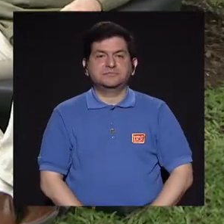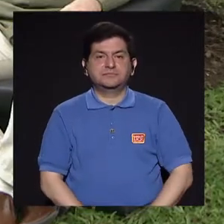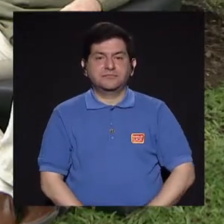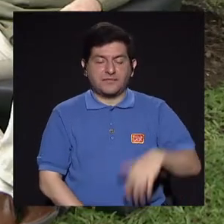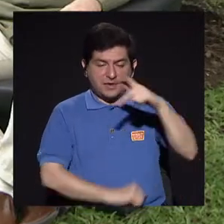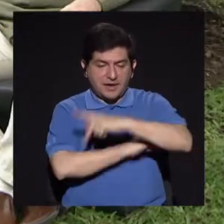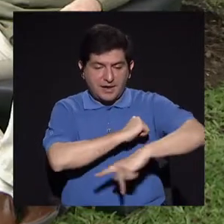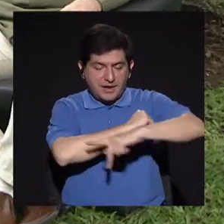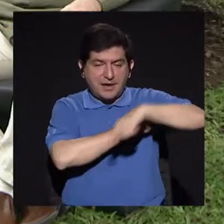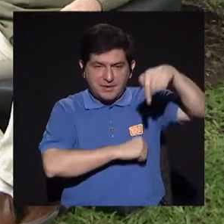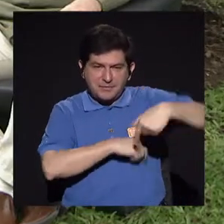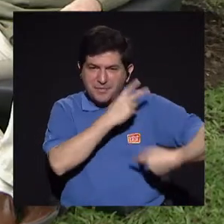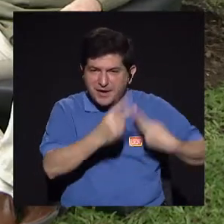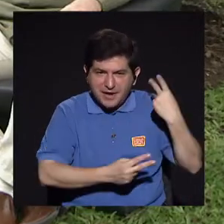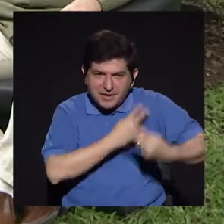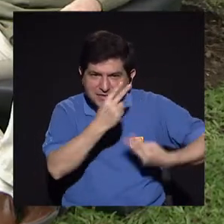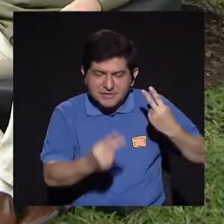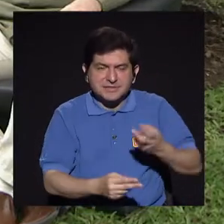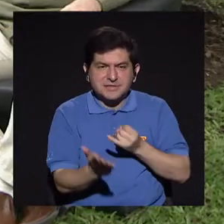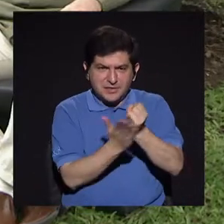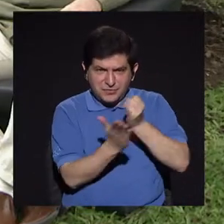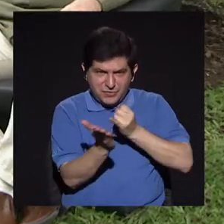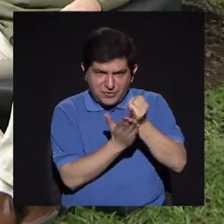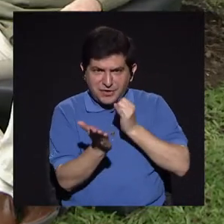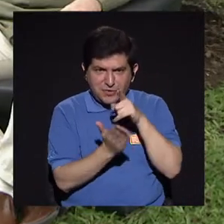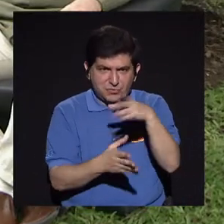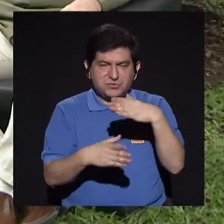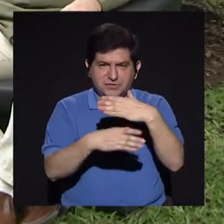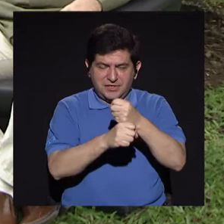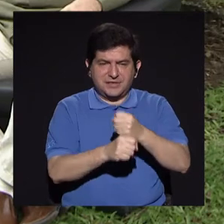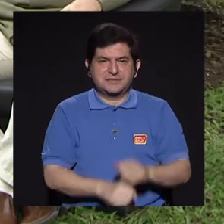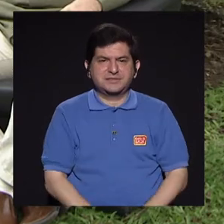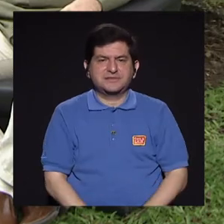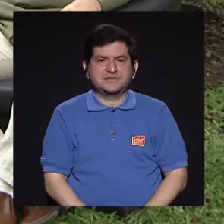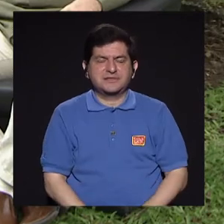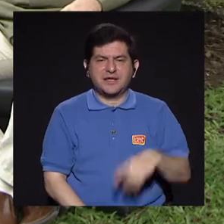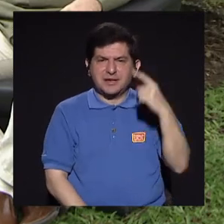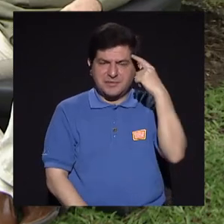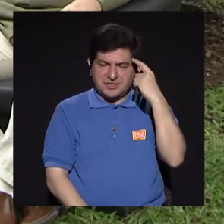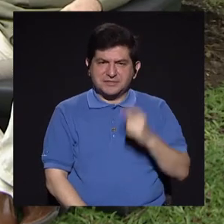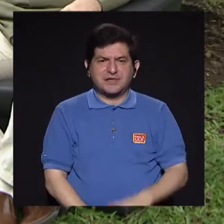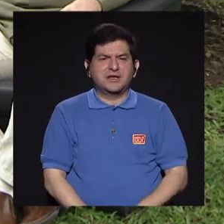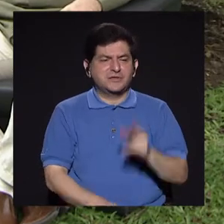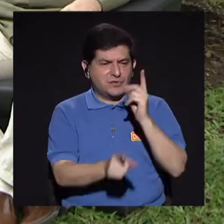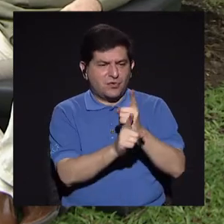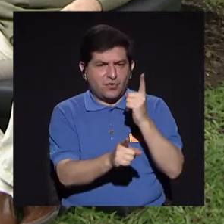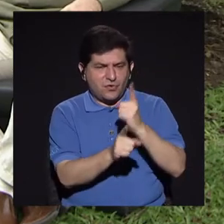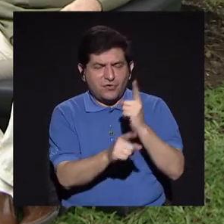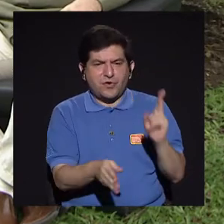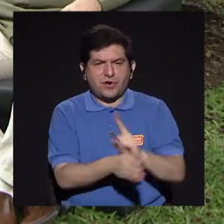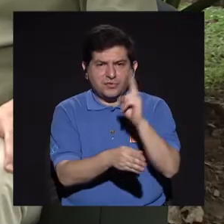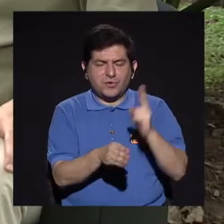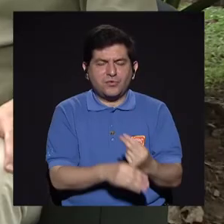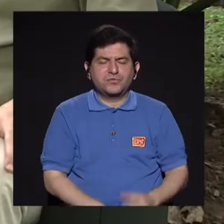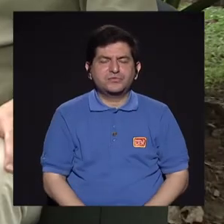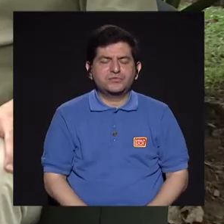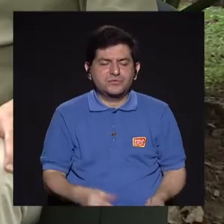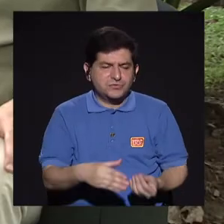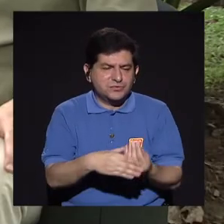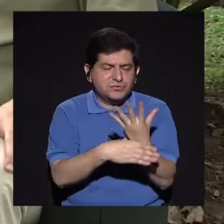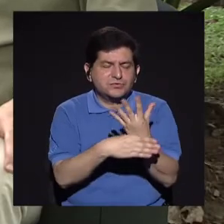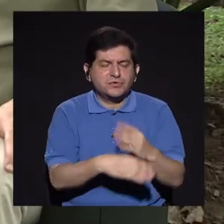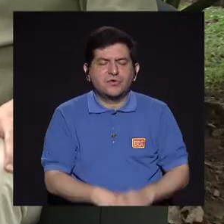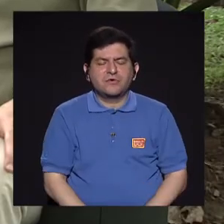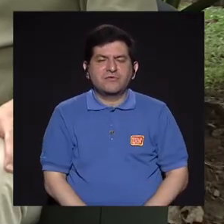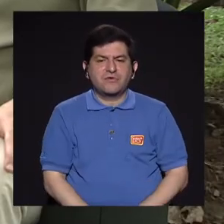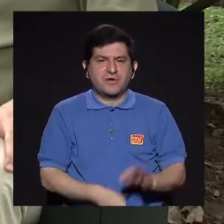aquí en nuestro país de visita, pues efectivamente por una investigación, ¿verdad?, que usted realizó acerca de la efectividad de la terapia floral, la espiritualidad